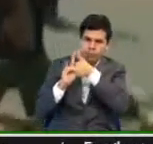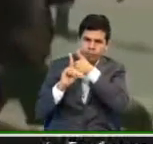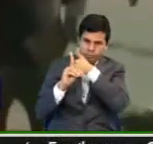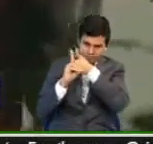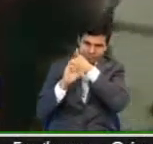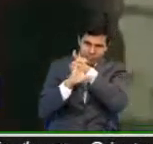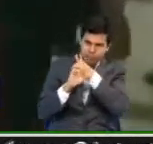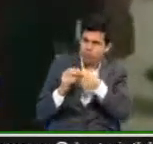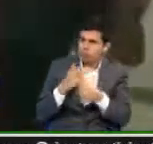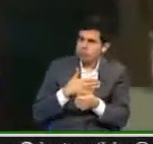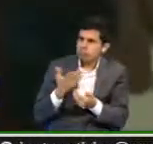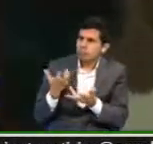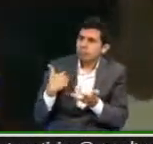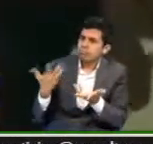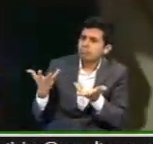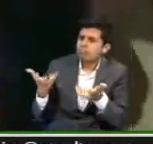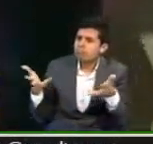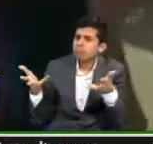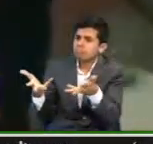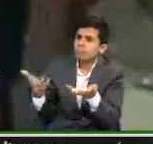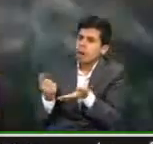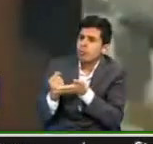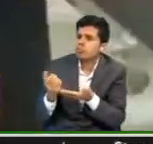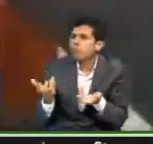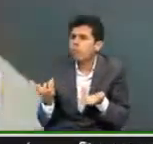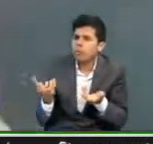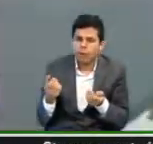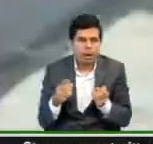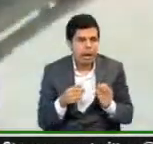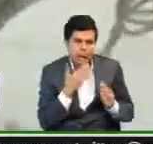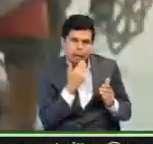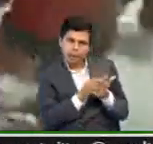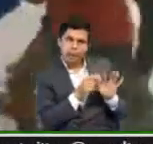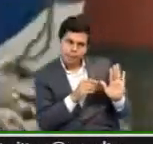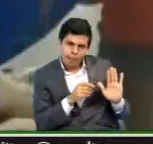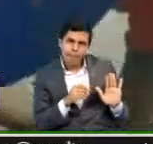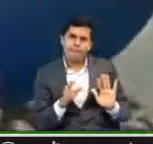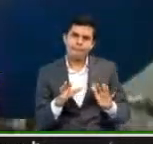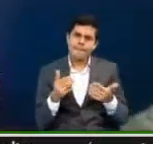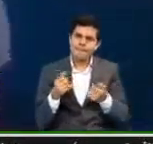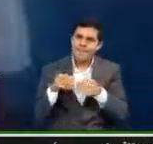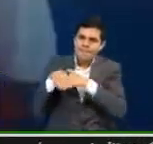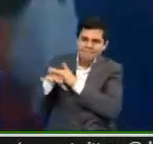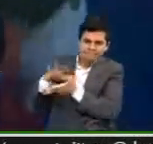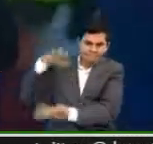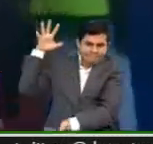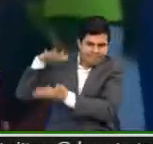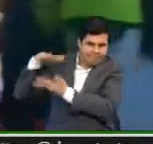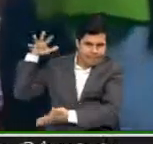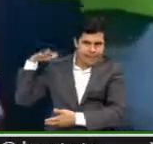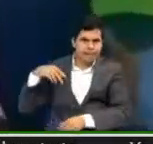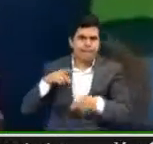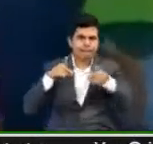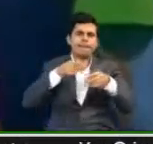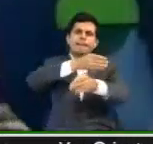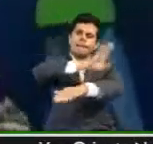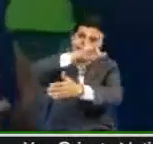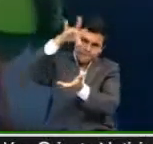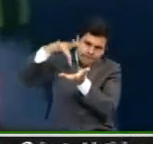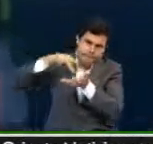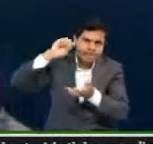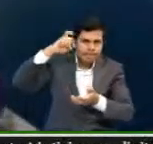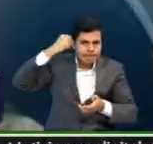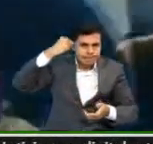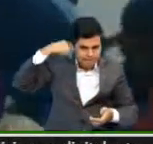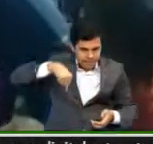nosotros tenemos ayuda humanitaria para entregarles, pero sí es muy importante que esas personas se acerquen a las autoridades, ya sea aquí a